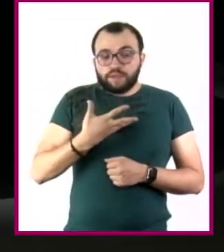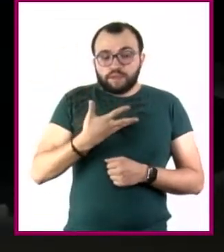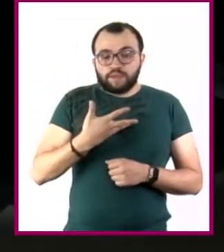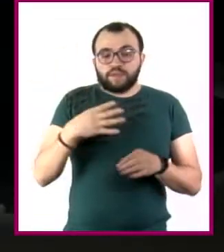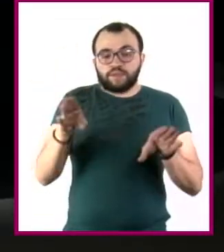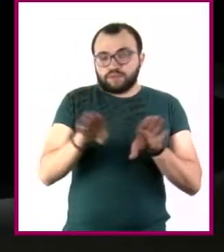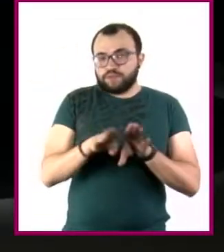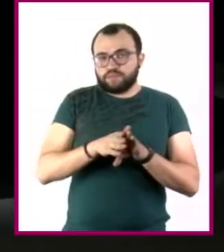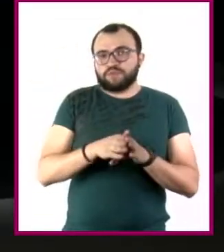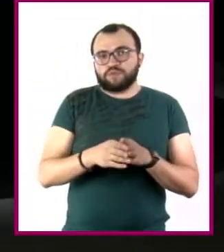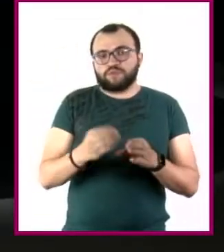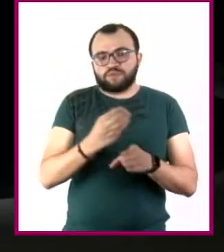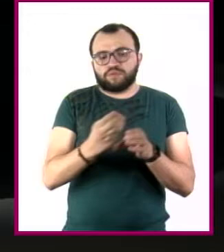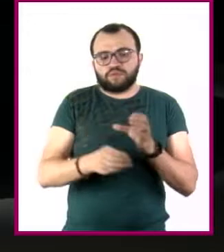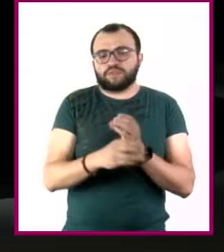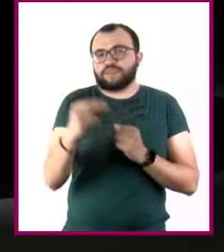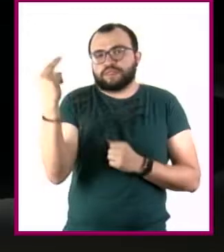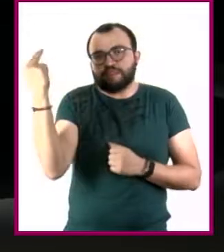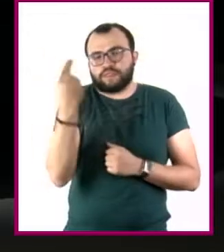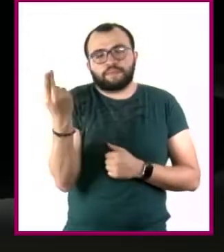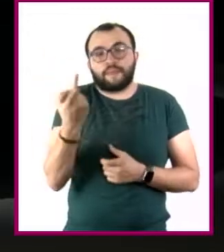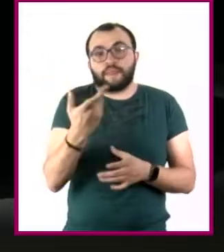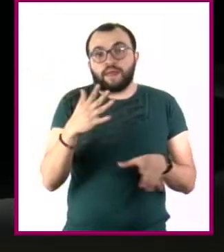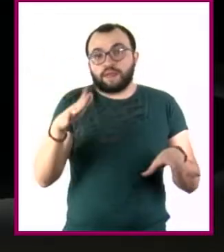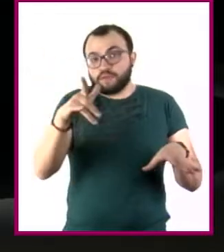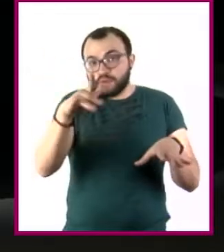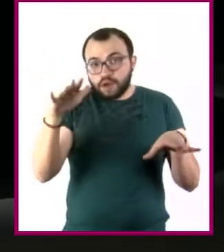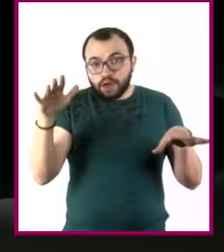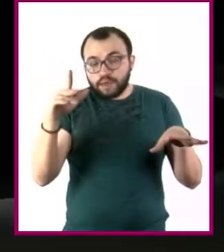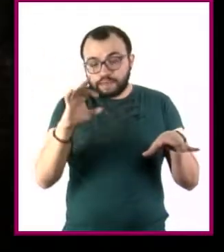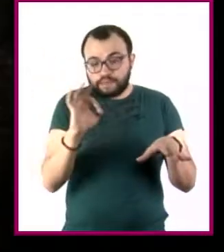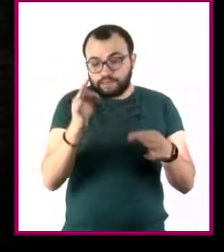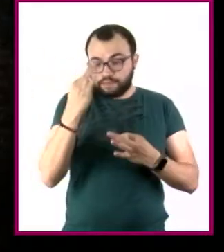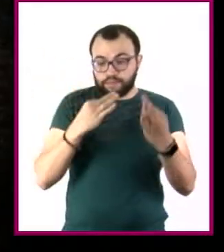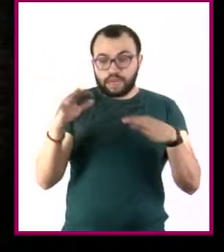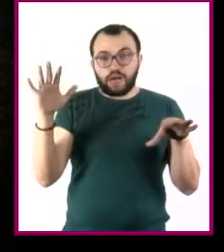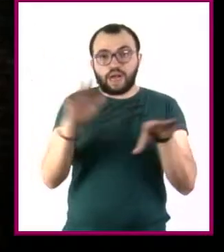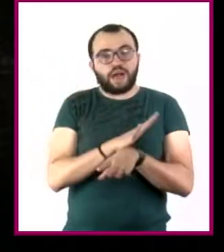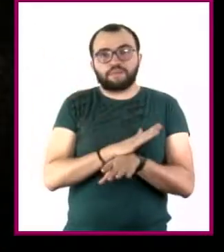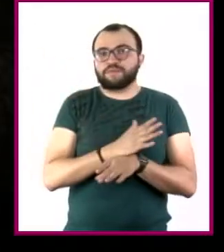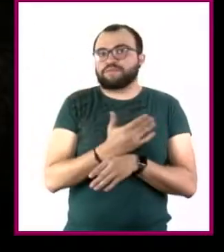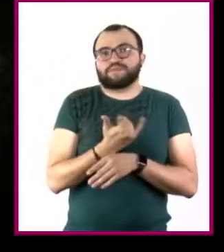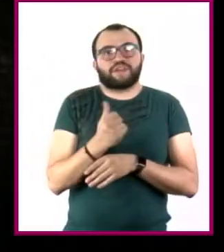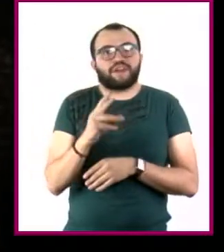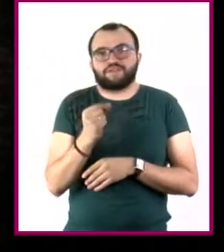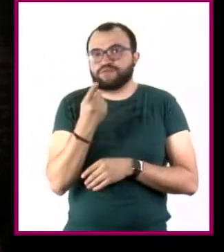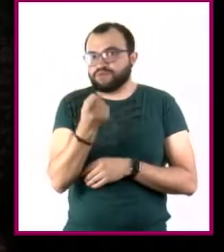manera necesaria. Un pequeño cambio y ya no serías tú. De acuerdo con